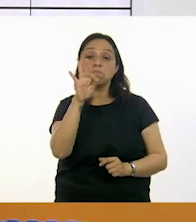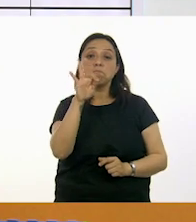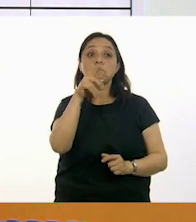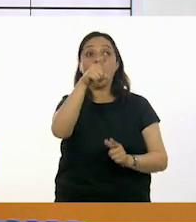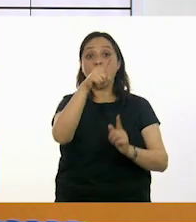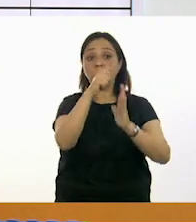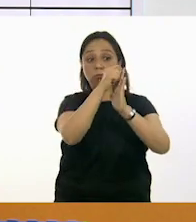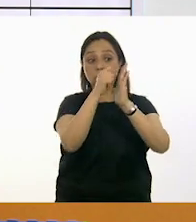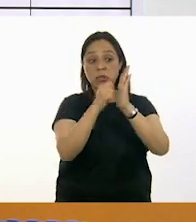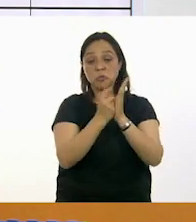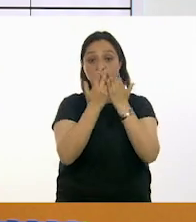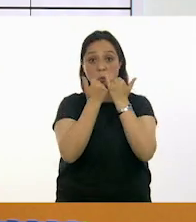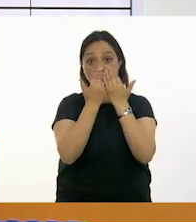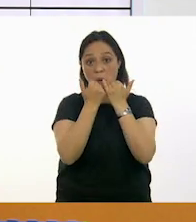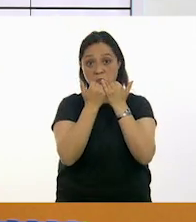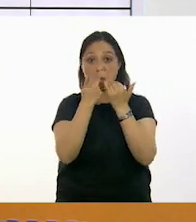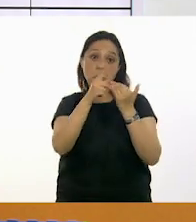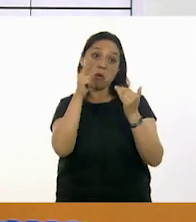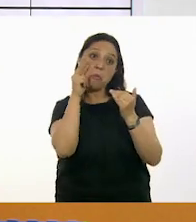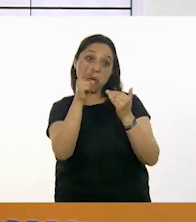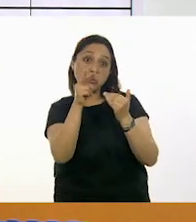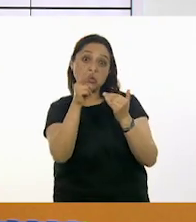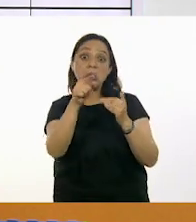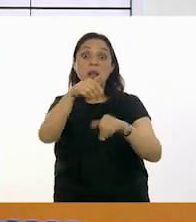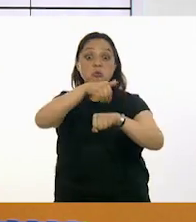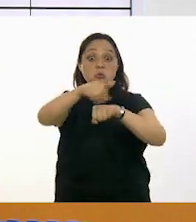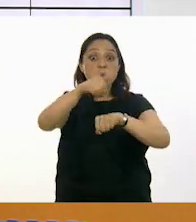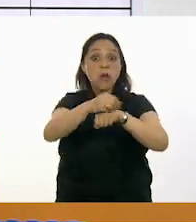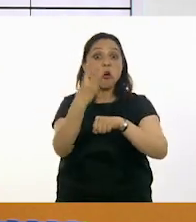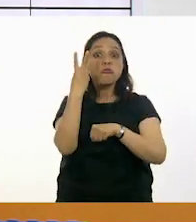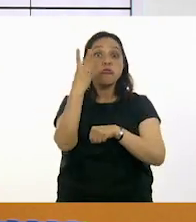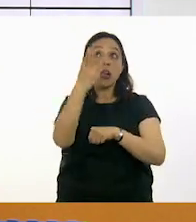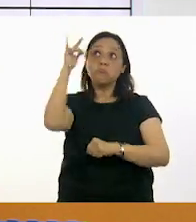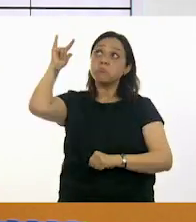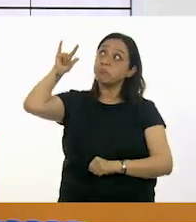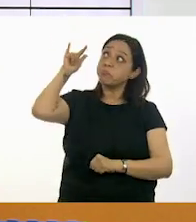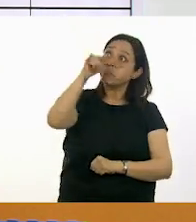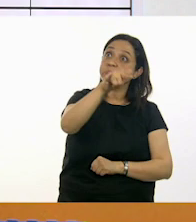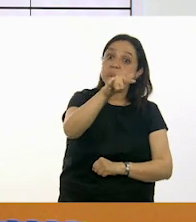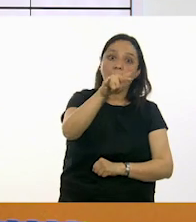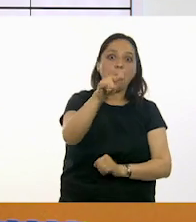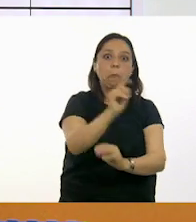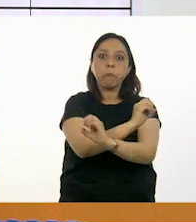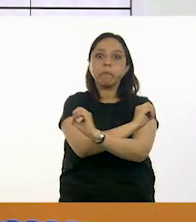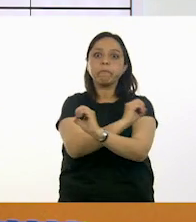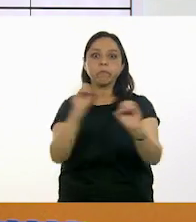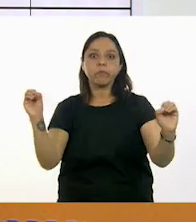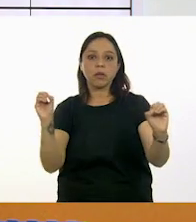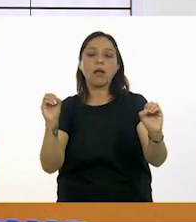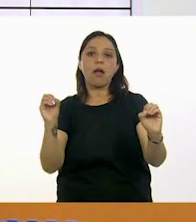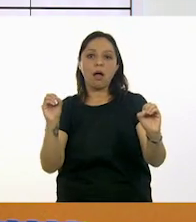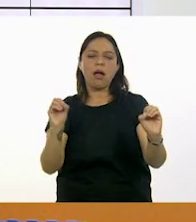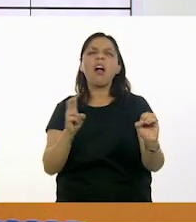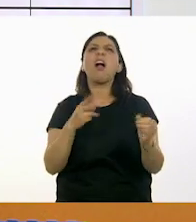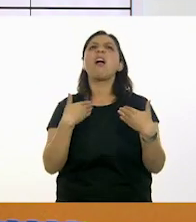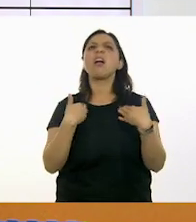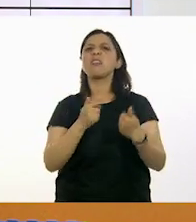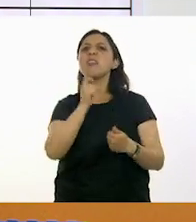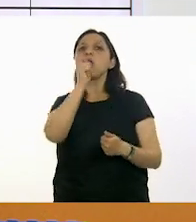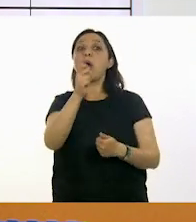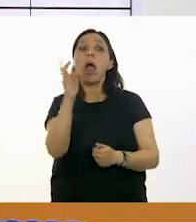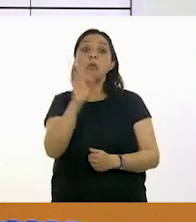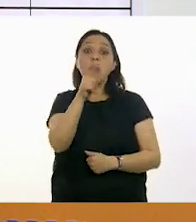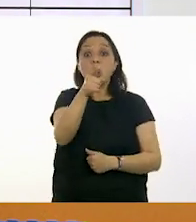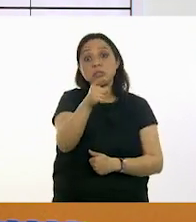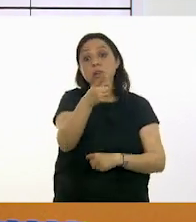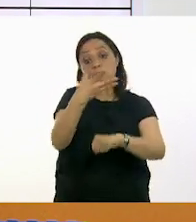podemos estar viendo con nuestra tabla. En la pista 3 no aterrizó ni un solo avión. Eso nos da a entender que esa pista